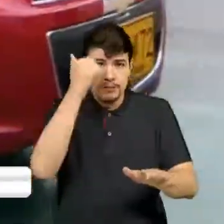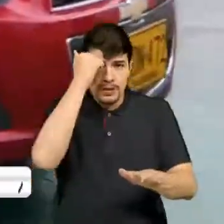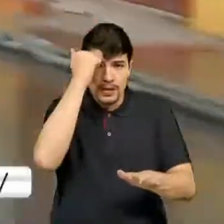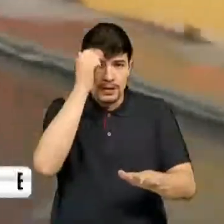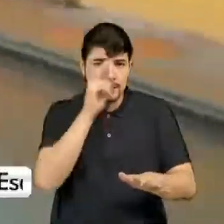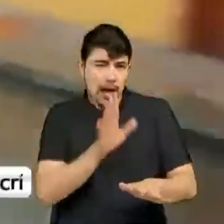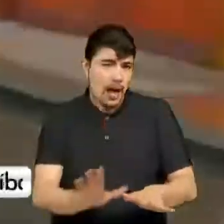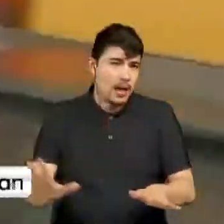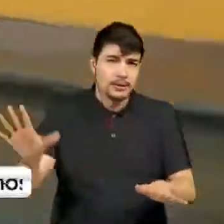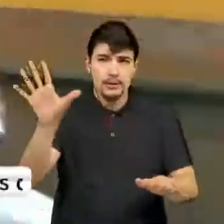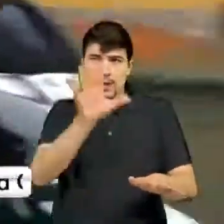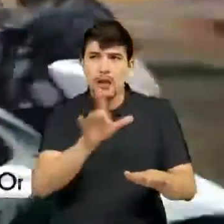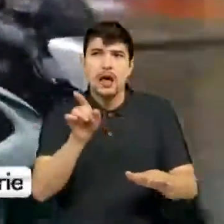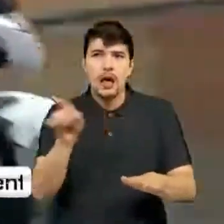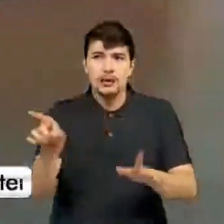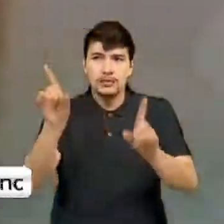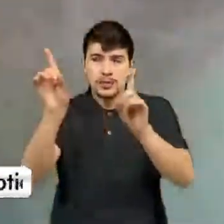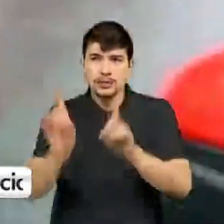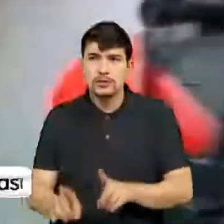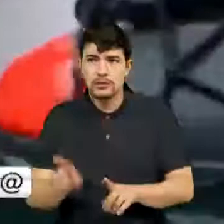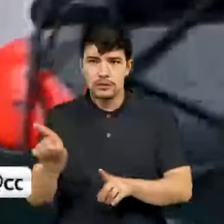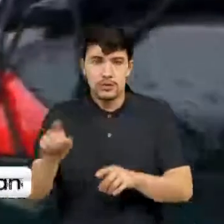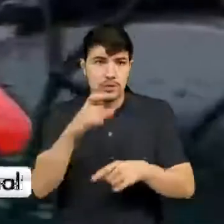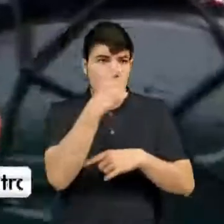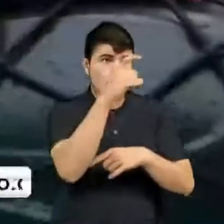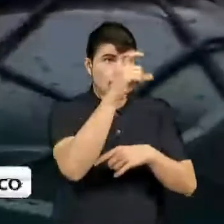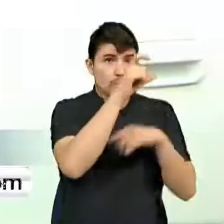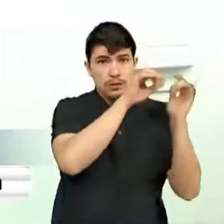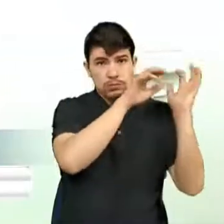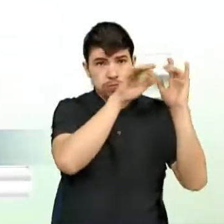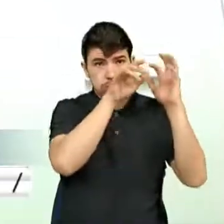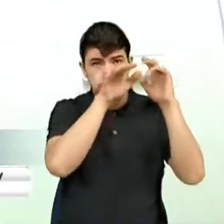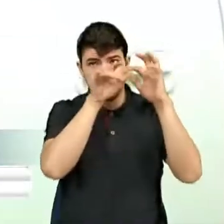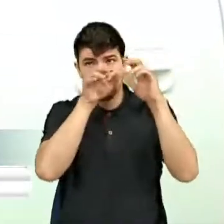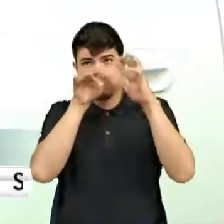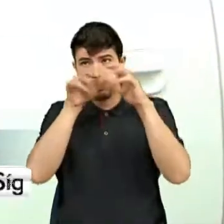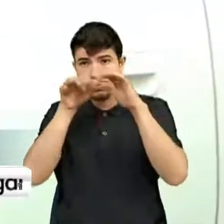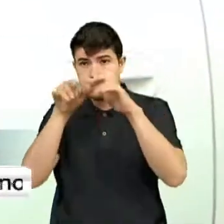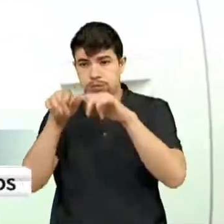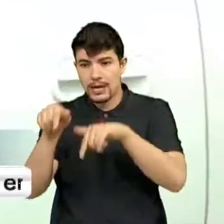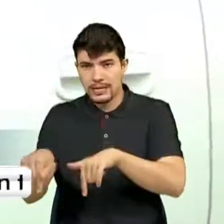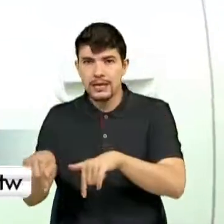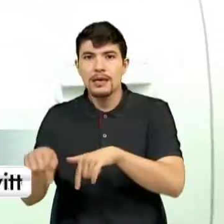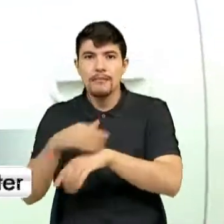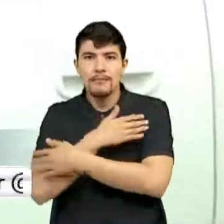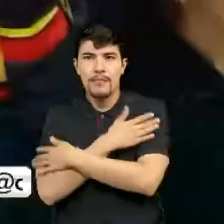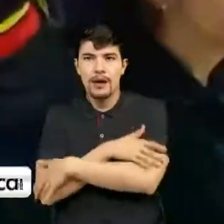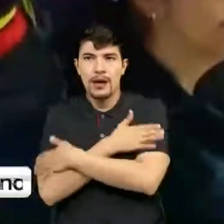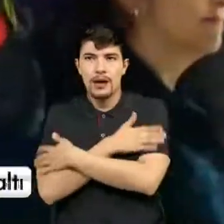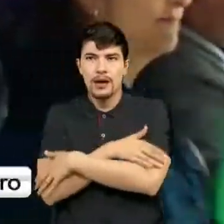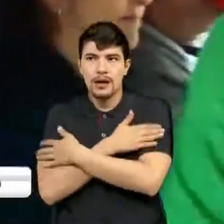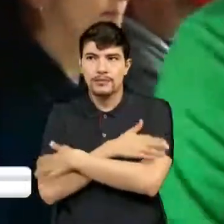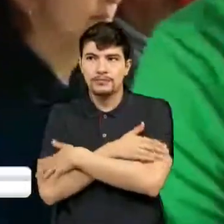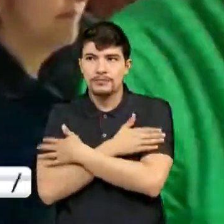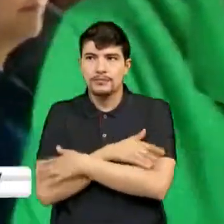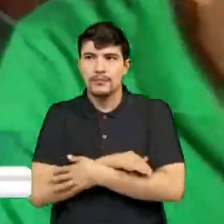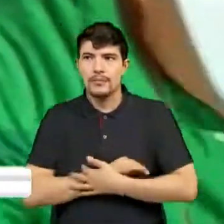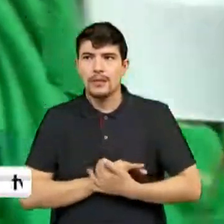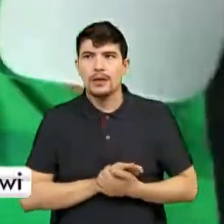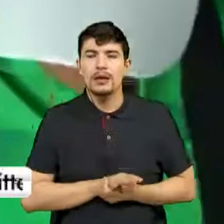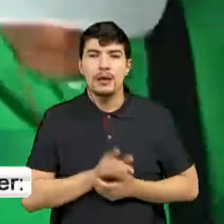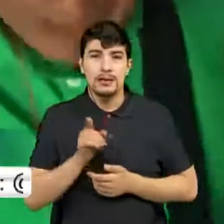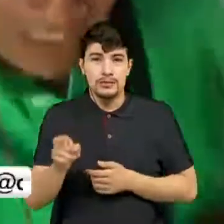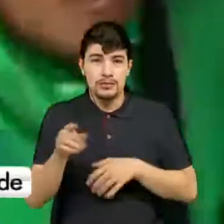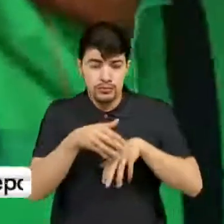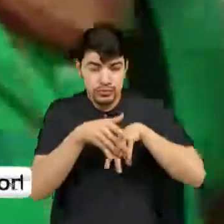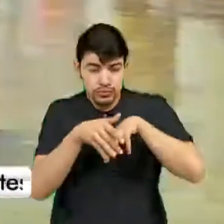nacional han decidido desplazarse desde Cúcuta para llegar en lo que ellos han denominado un plan tortuga hasta Pamplona. Pese a